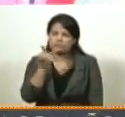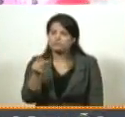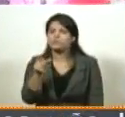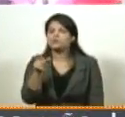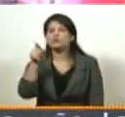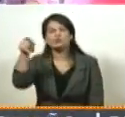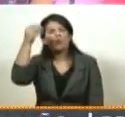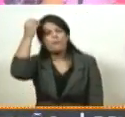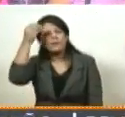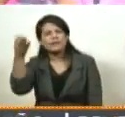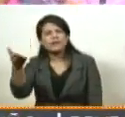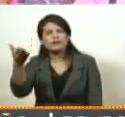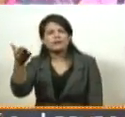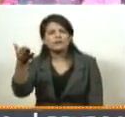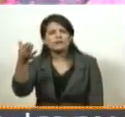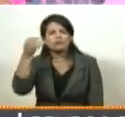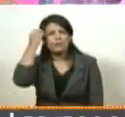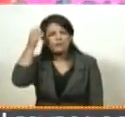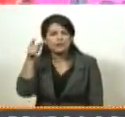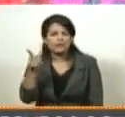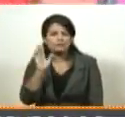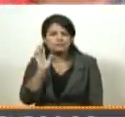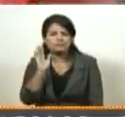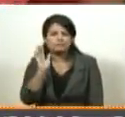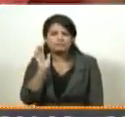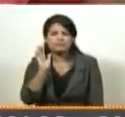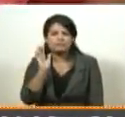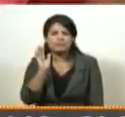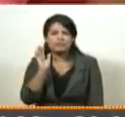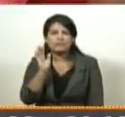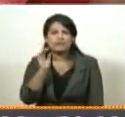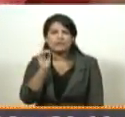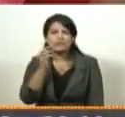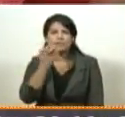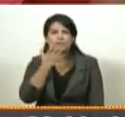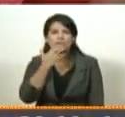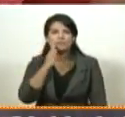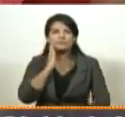lectura que se le da el día de hoy en el plano democrático.